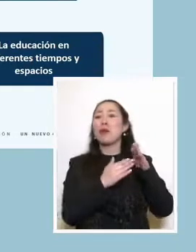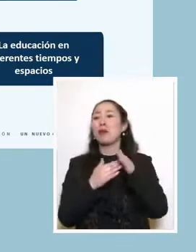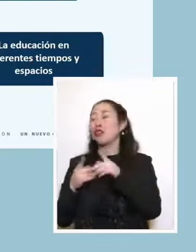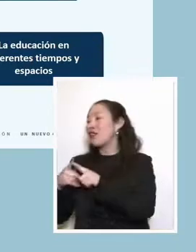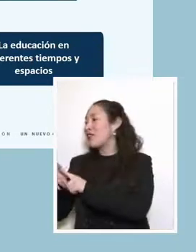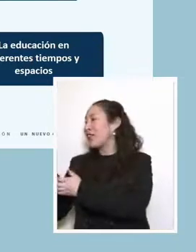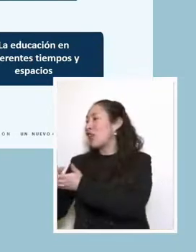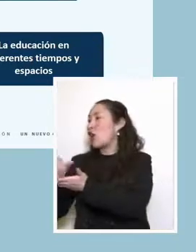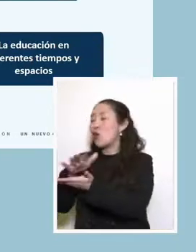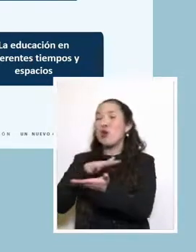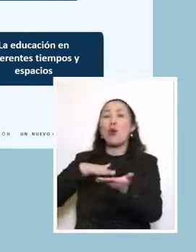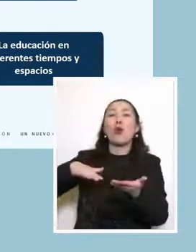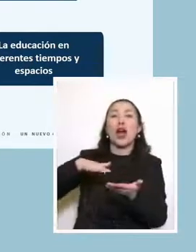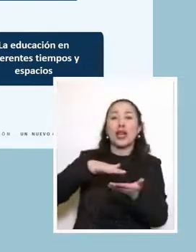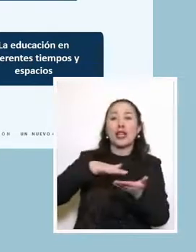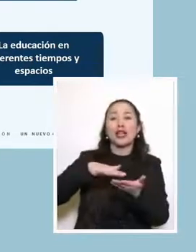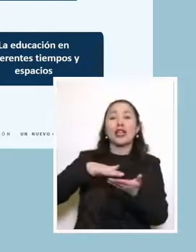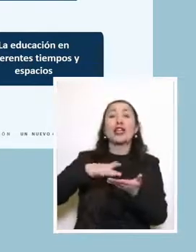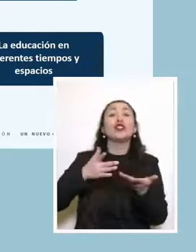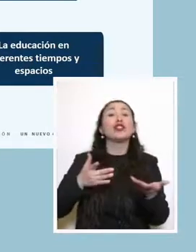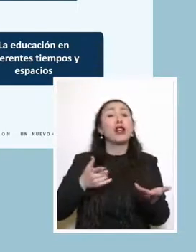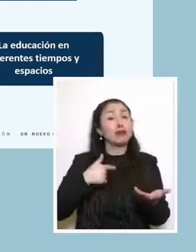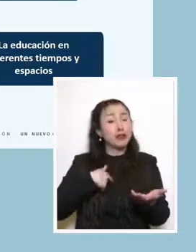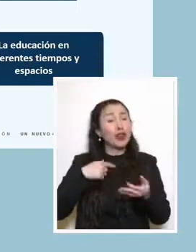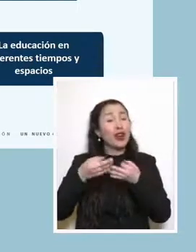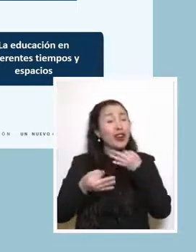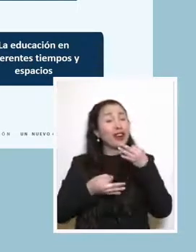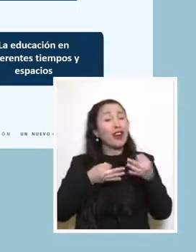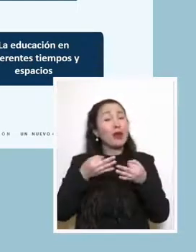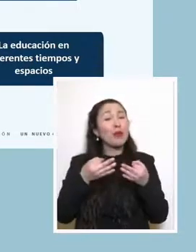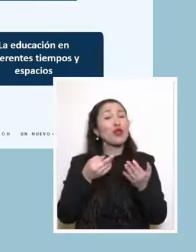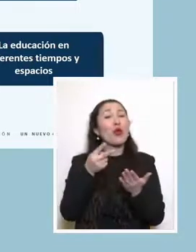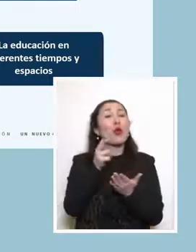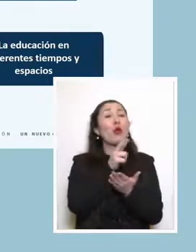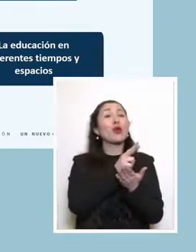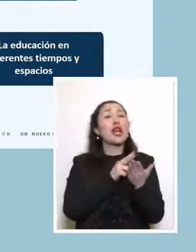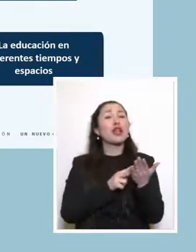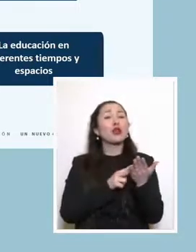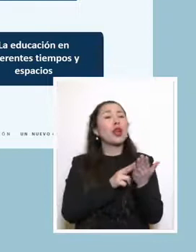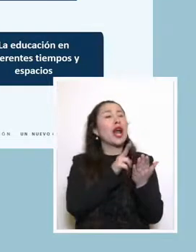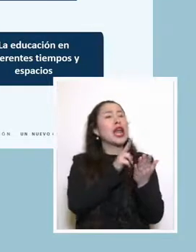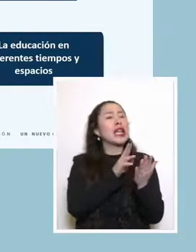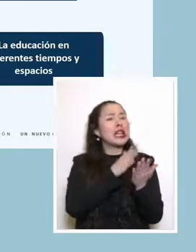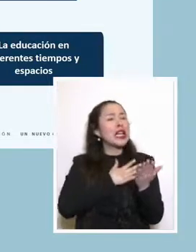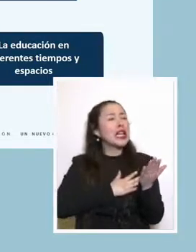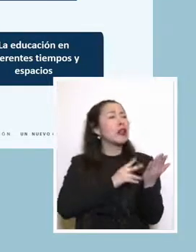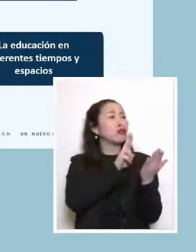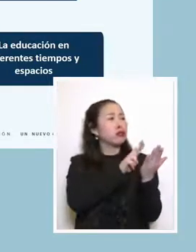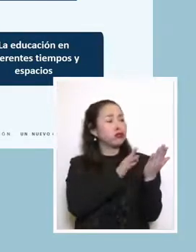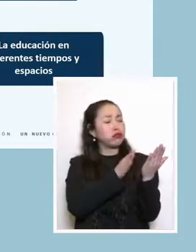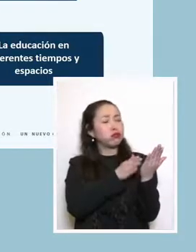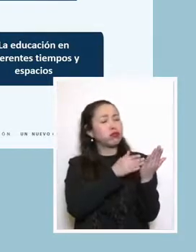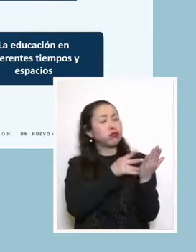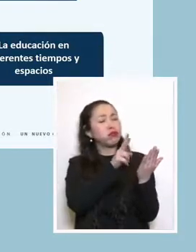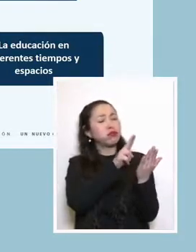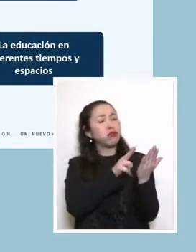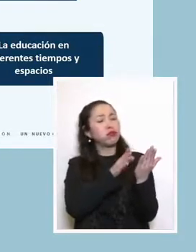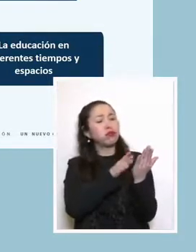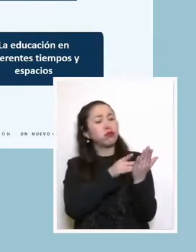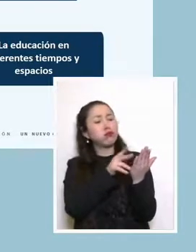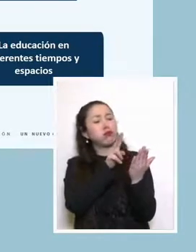espacios. Así que les recomiendo una lectura pausada de estos capítulos que llegan